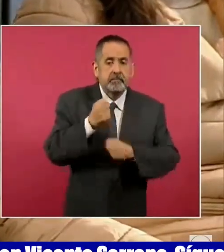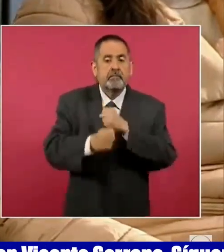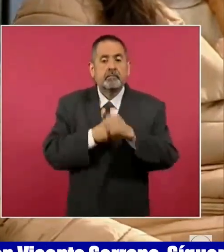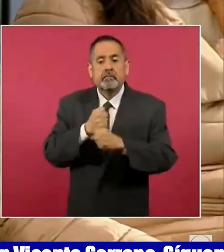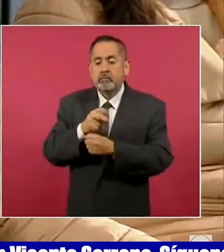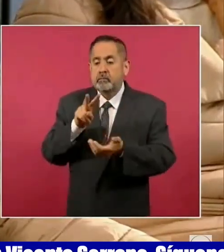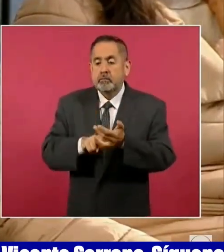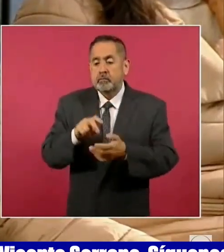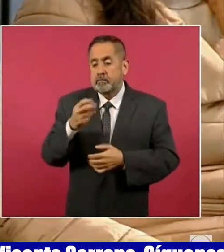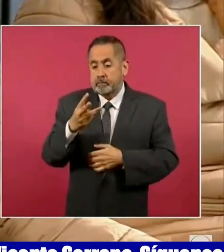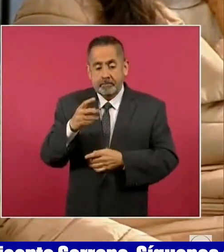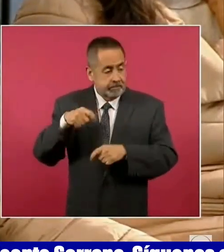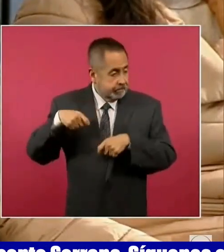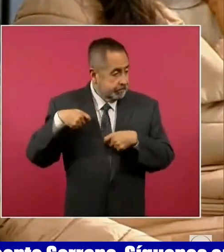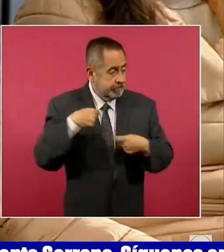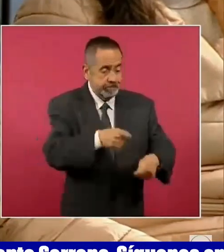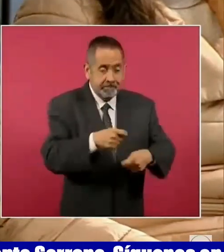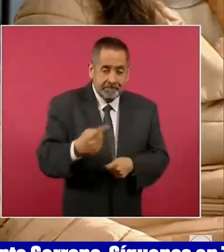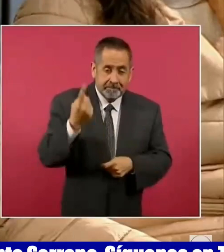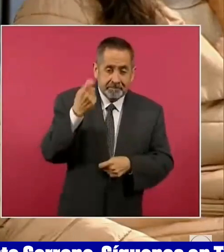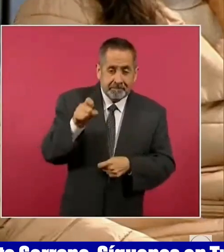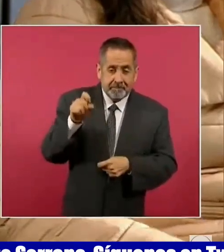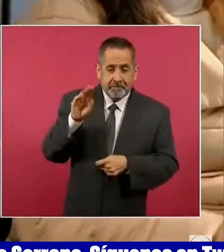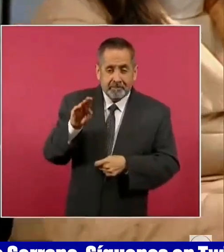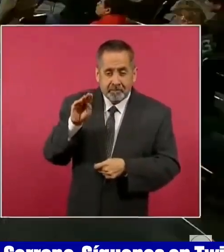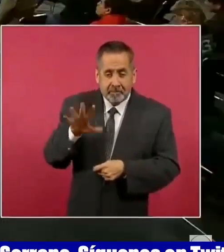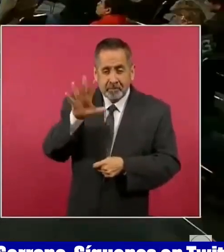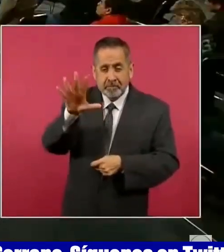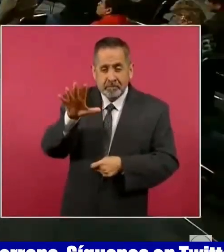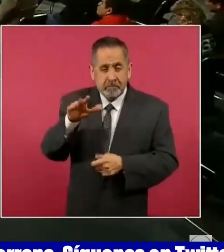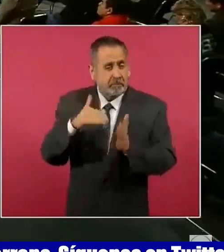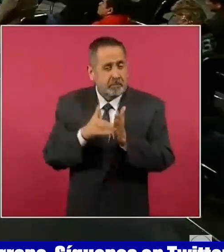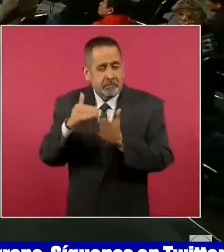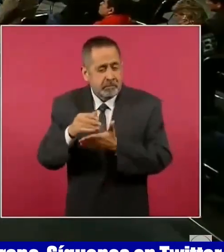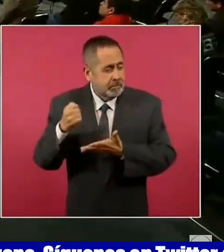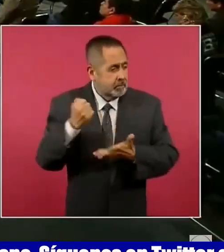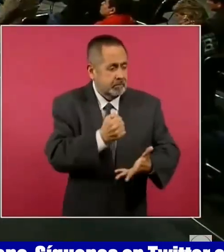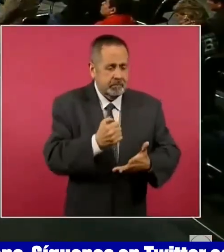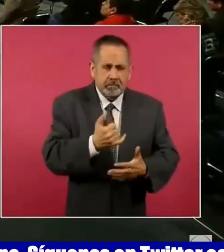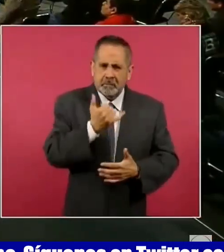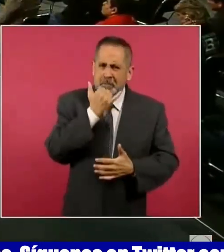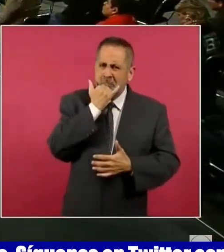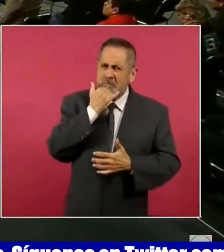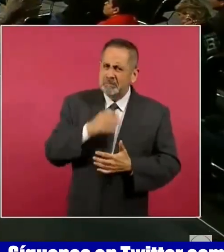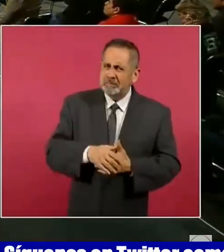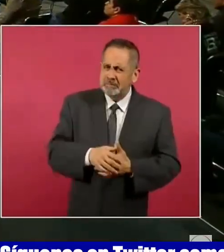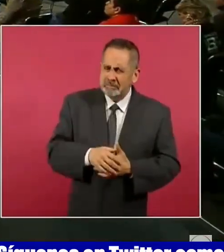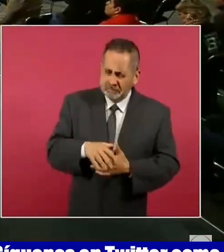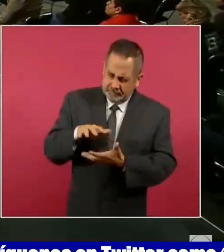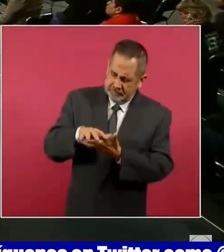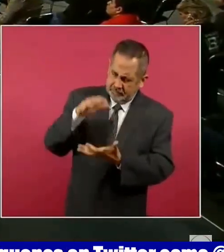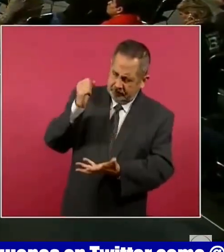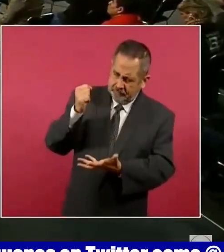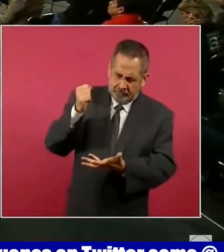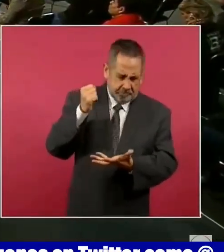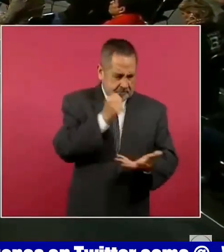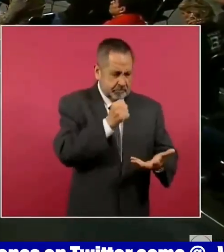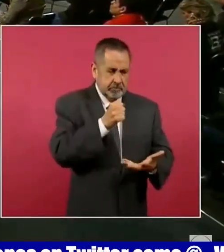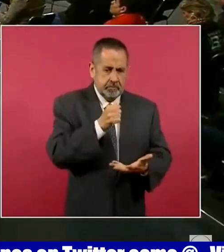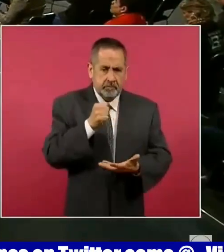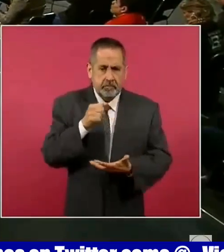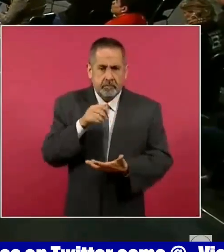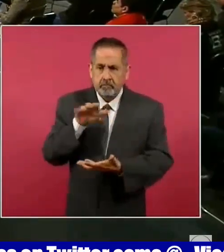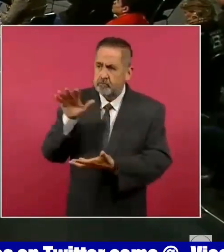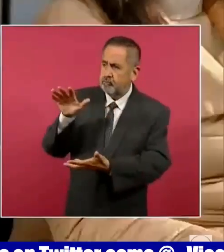principales de los mexicanos, por territorio nacional, estos de OHL, ¿no? Miren, en primer lugar, el